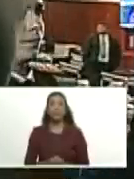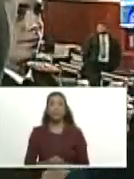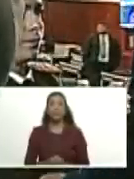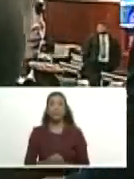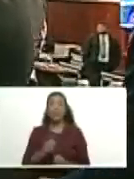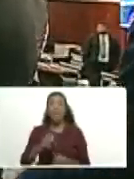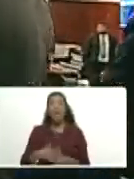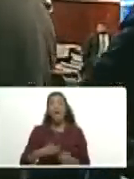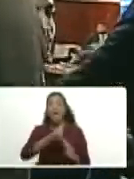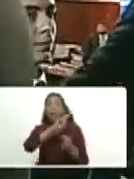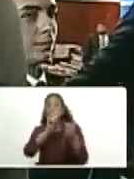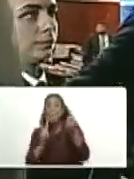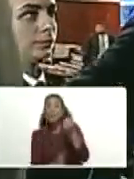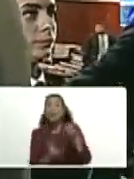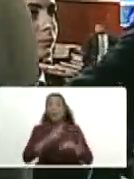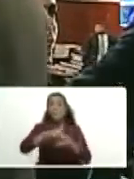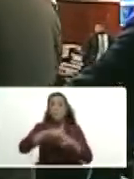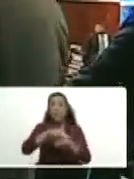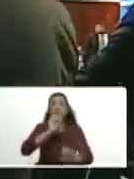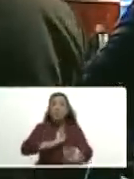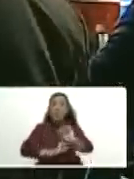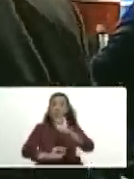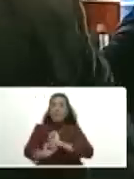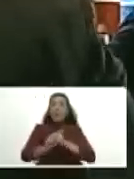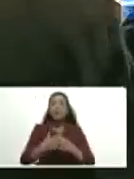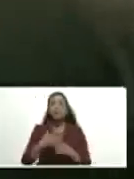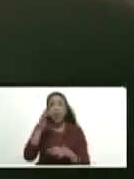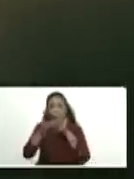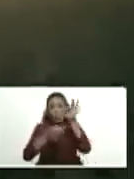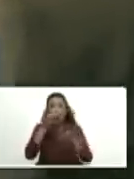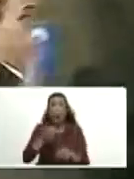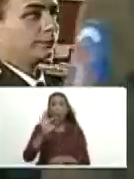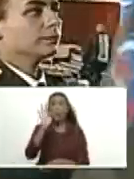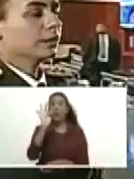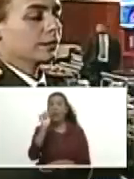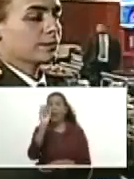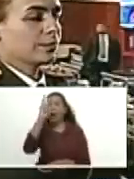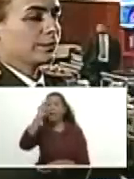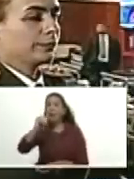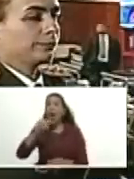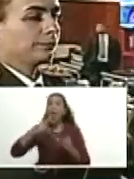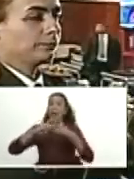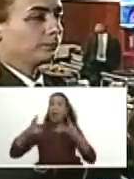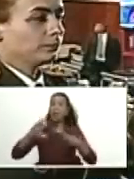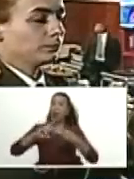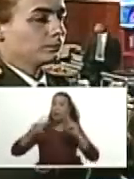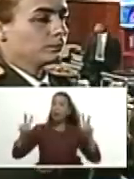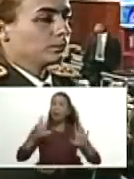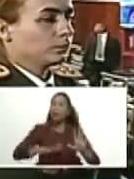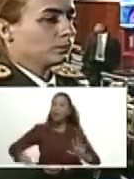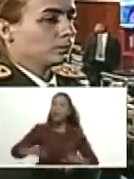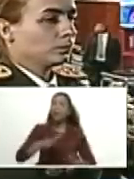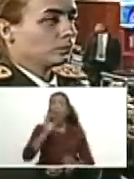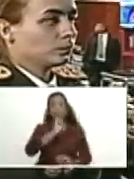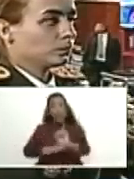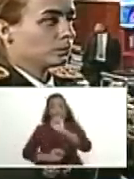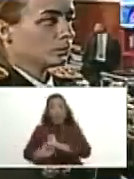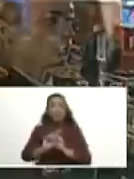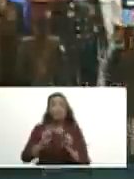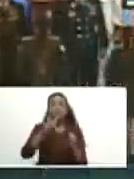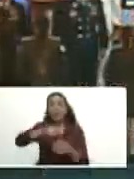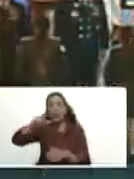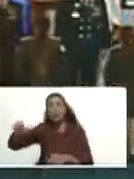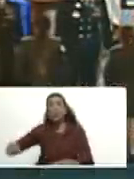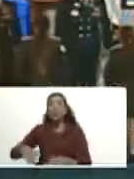El vicepresidente sectorial y ministro de Defensa destacó el rol de la FAN en la garantía de la paz en el territorio nacional y la defensa de la soberanía.